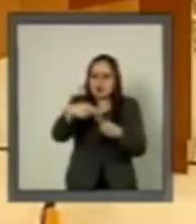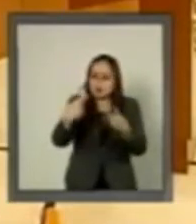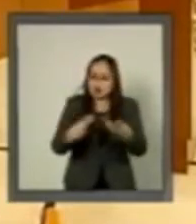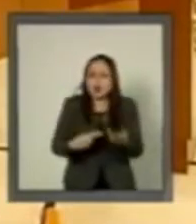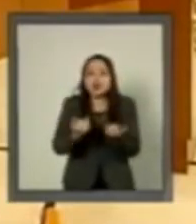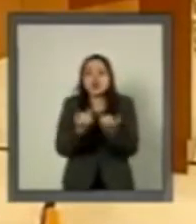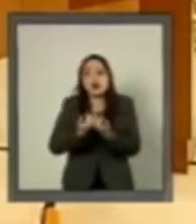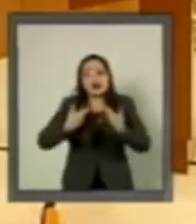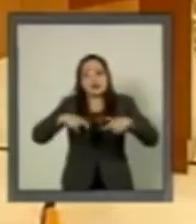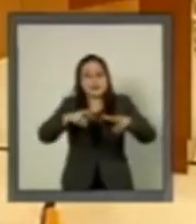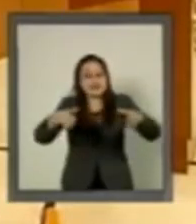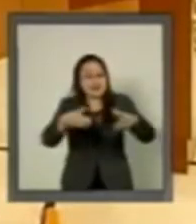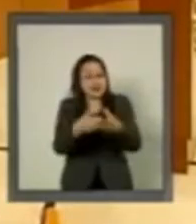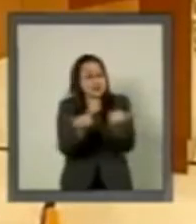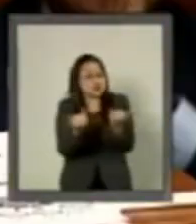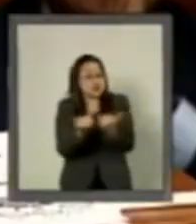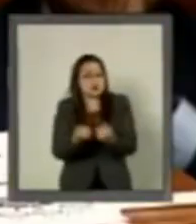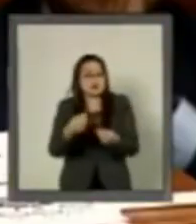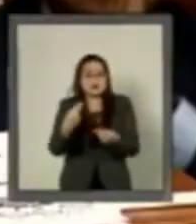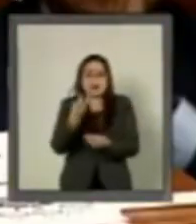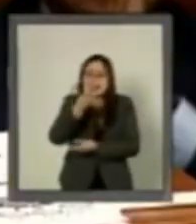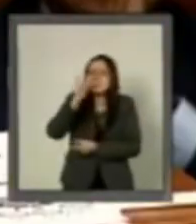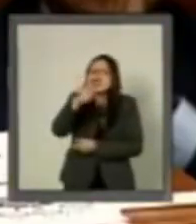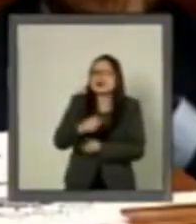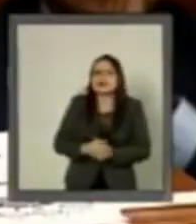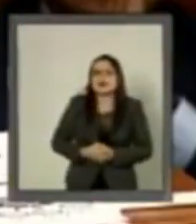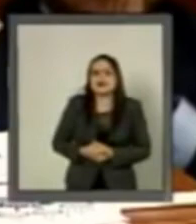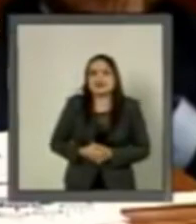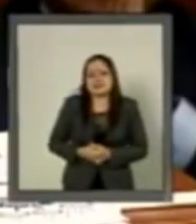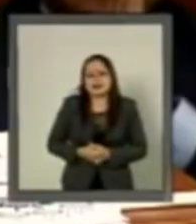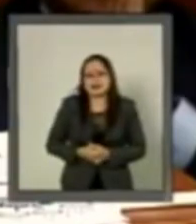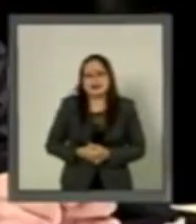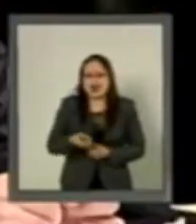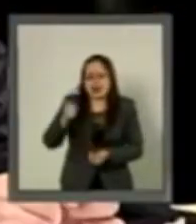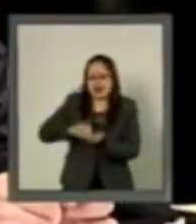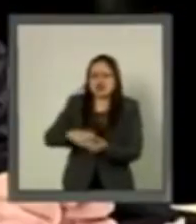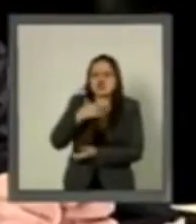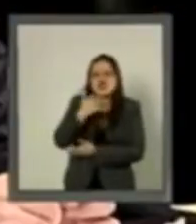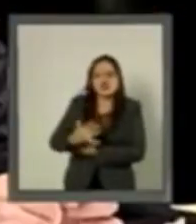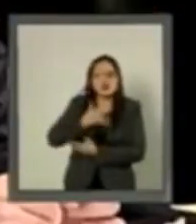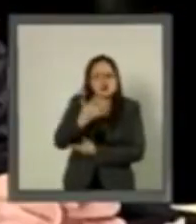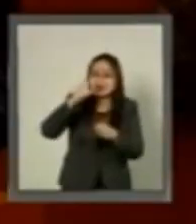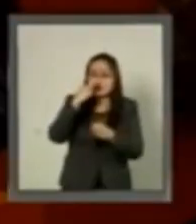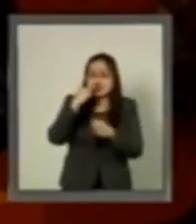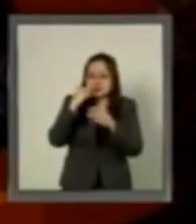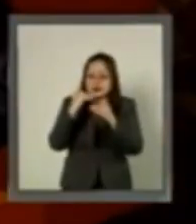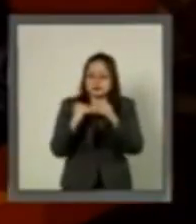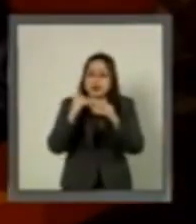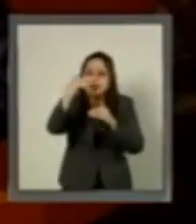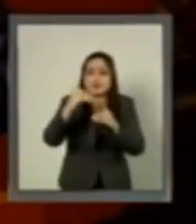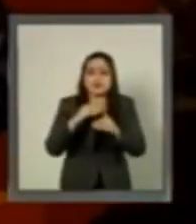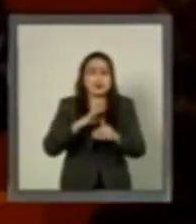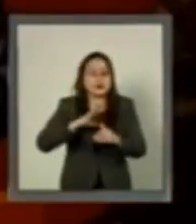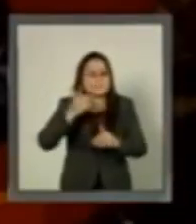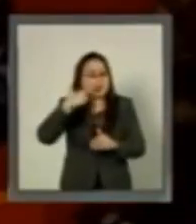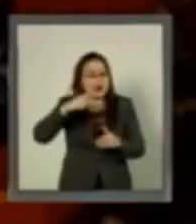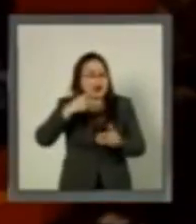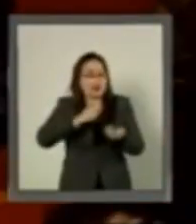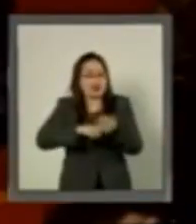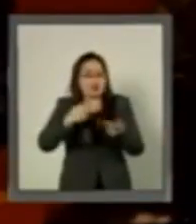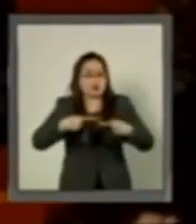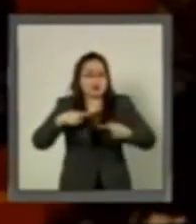la del procurador? La verdad es que ante este tema pues es verdaderamente triste lo que está sucediendo, porque pues no